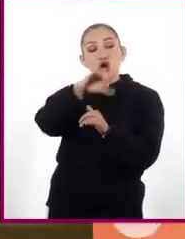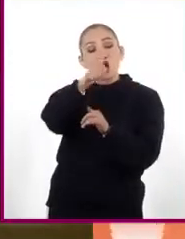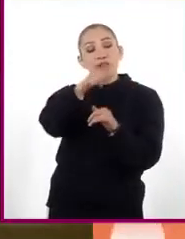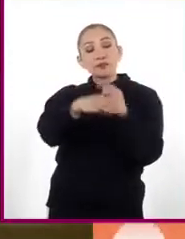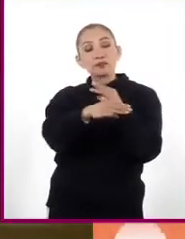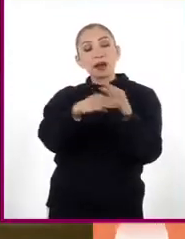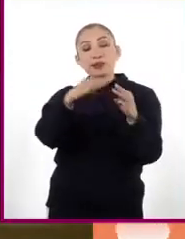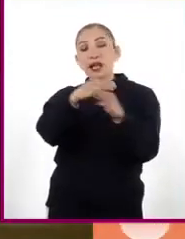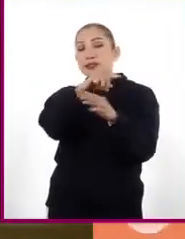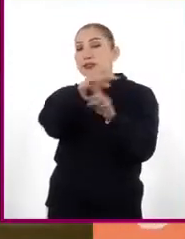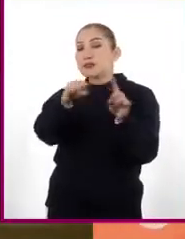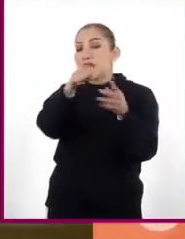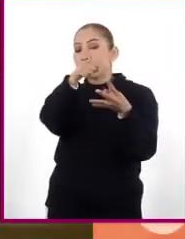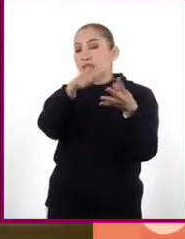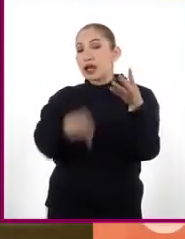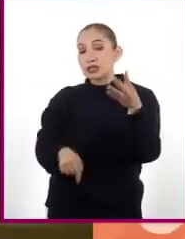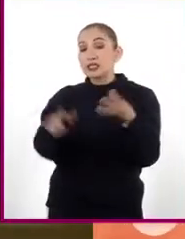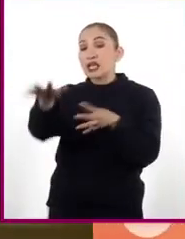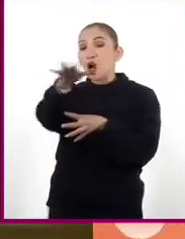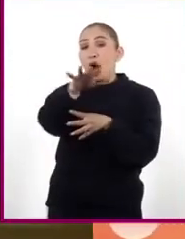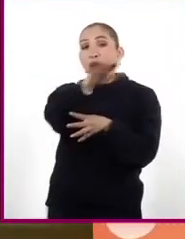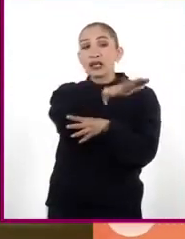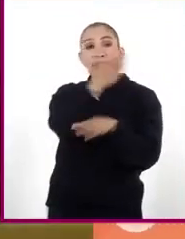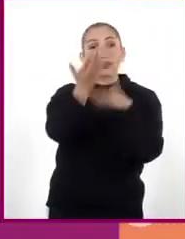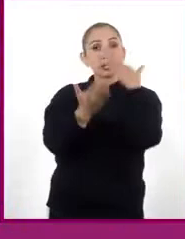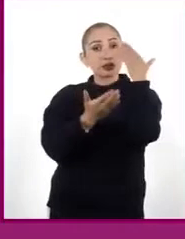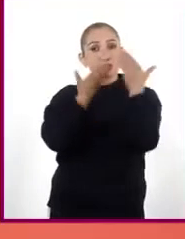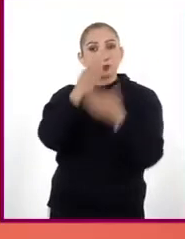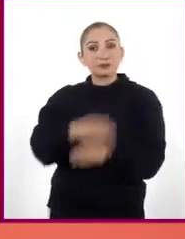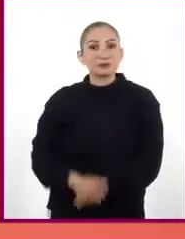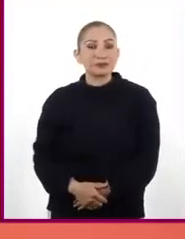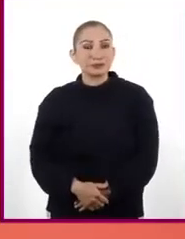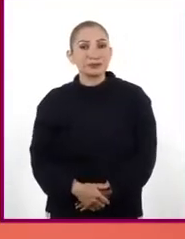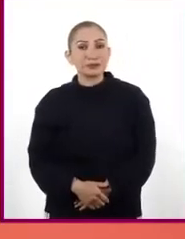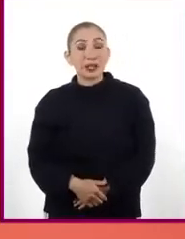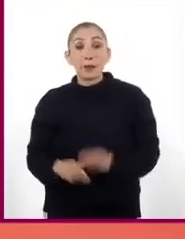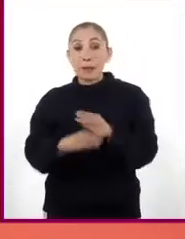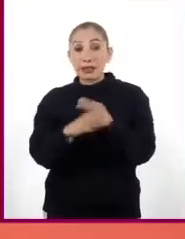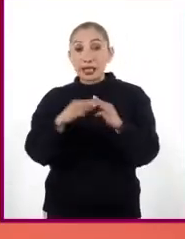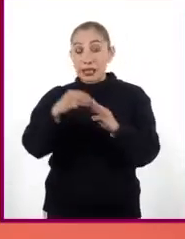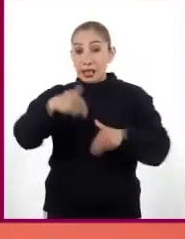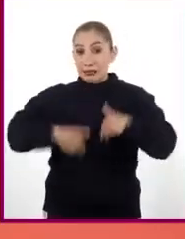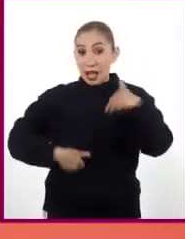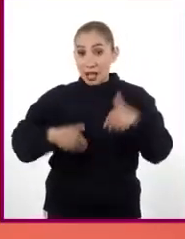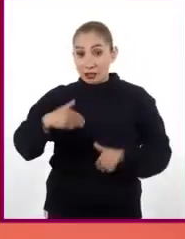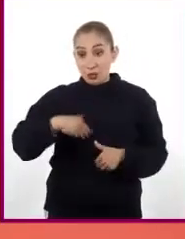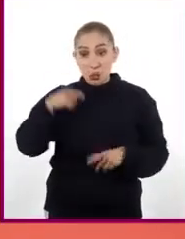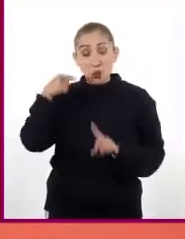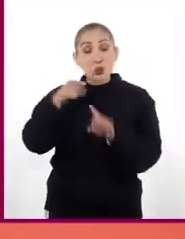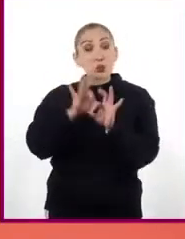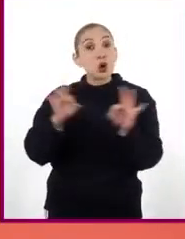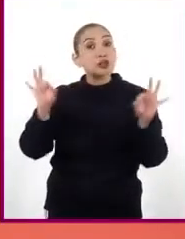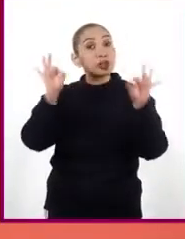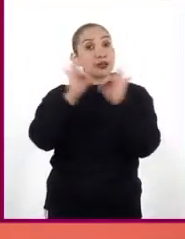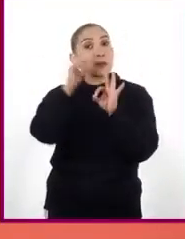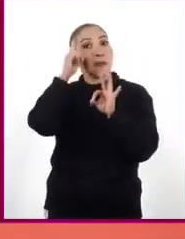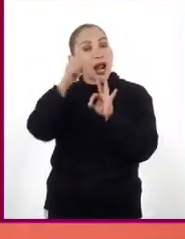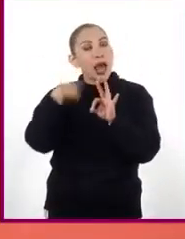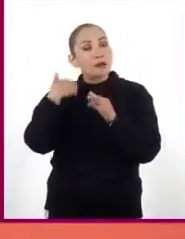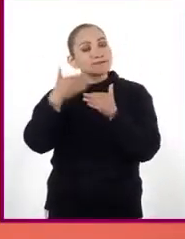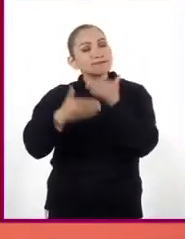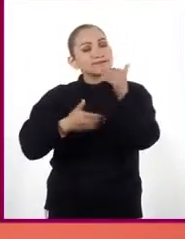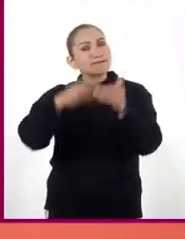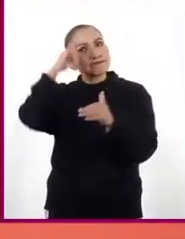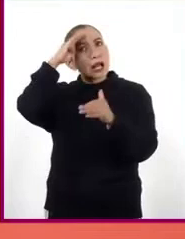otras asignaturas y ámbitos de estudio. La asignatura de teatro es muy importante para el desarrollo